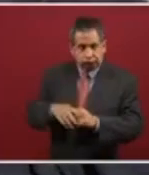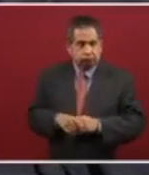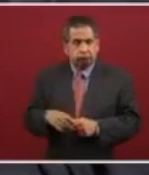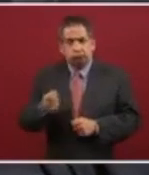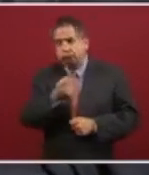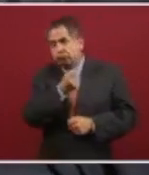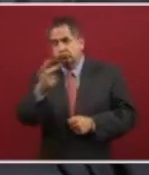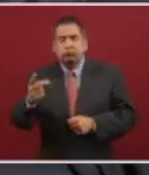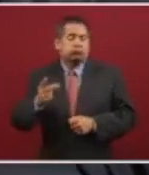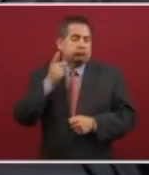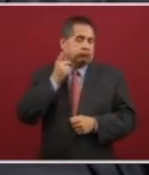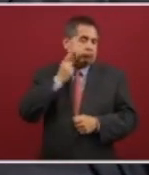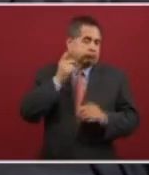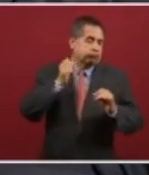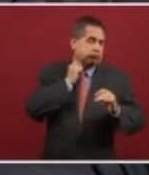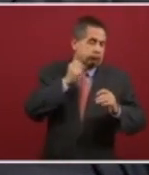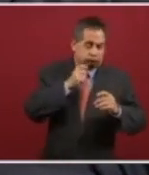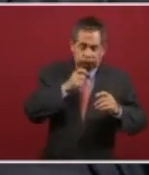legisladores.